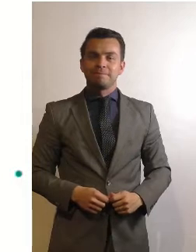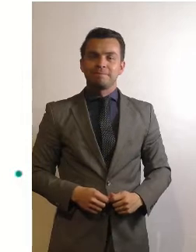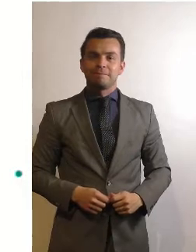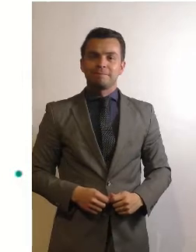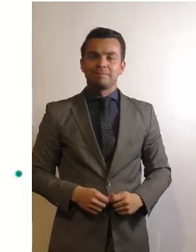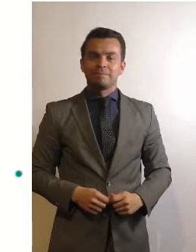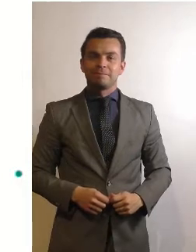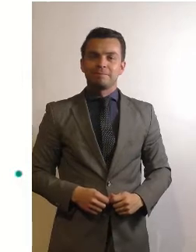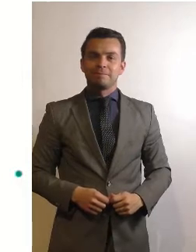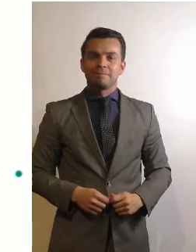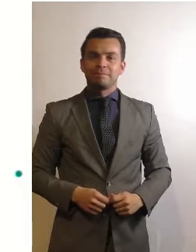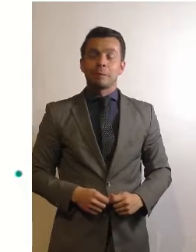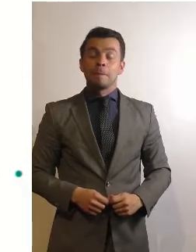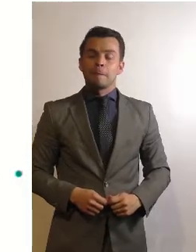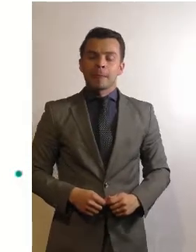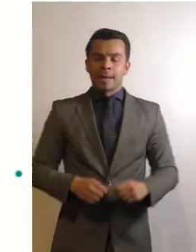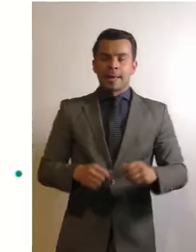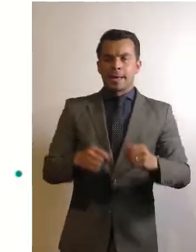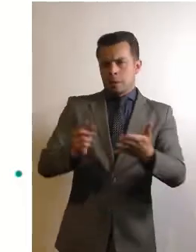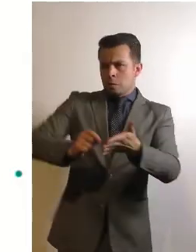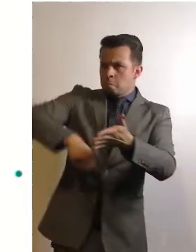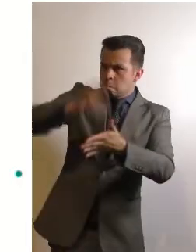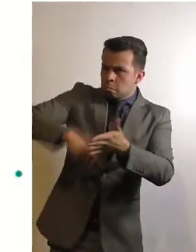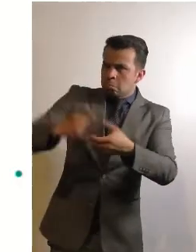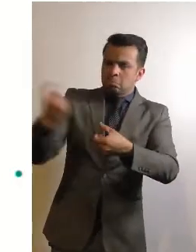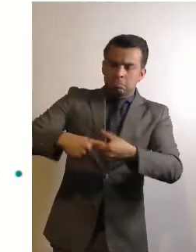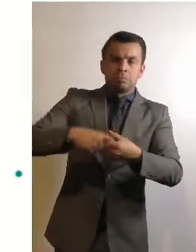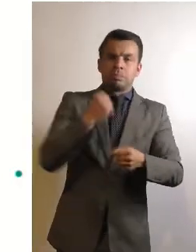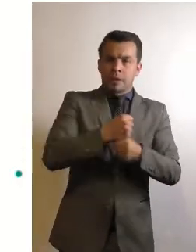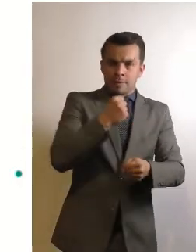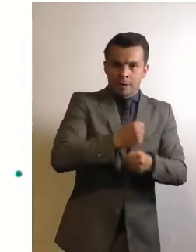En cuanto a tiempos de contratación, de un cuarto de tiempo,